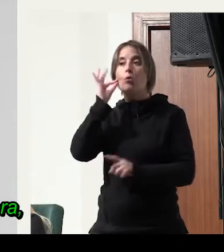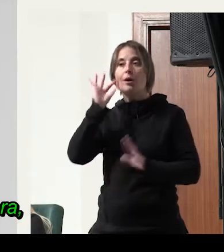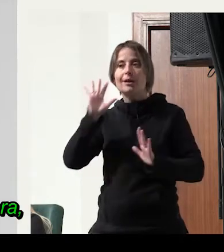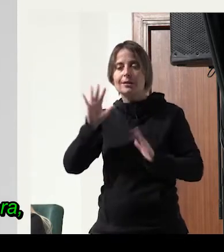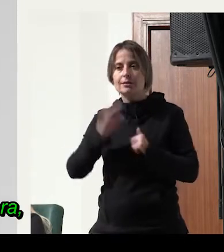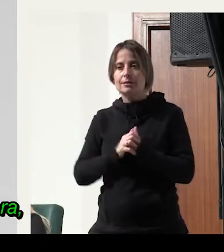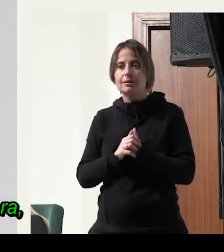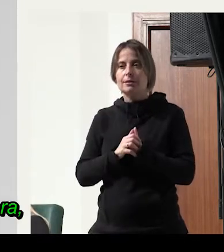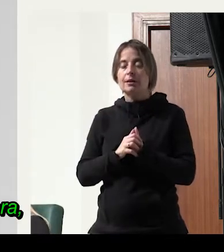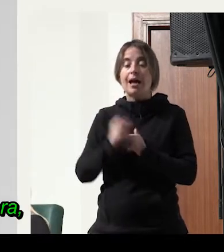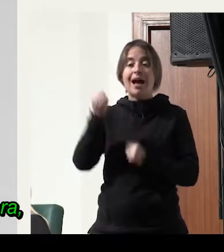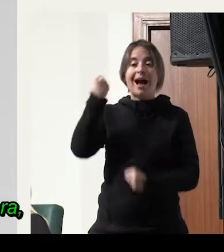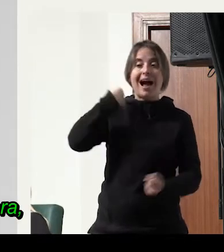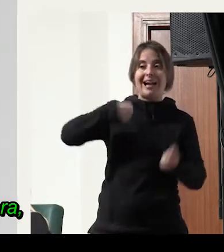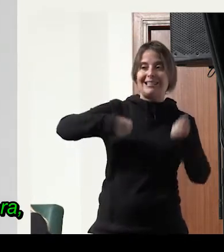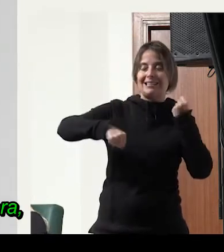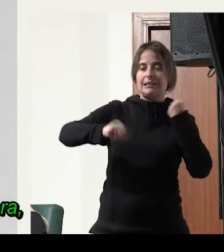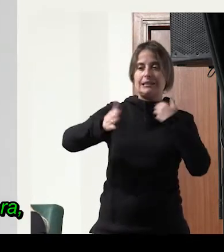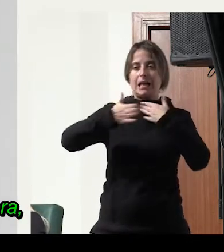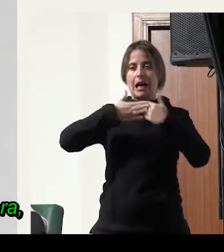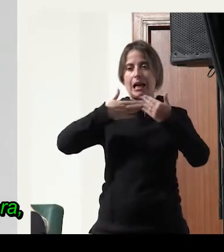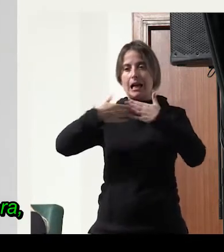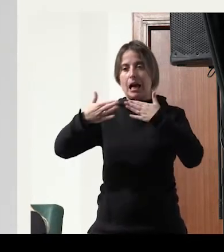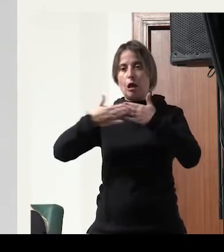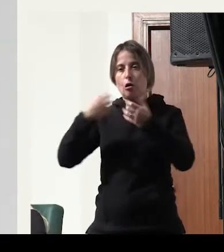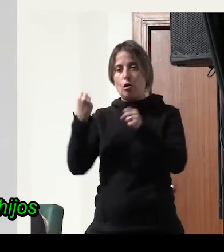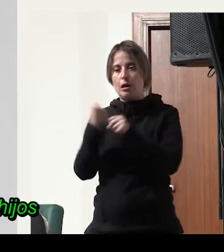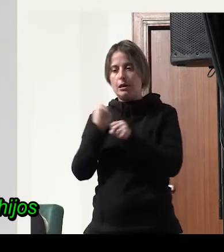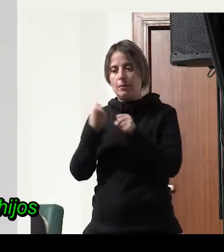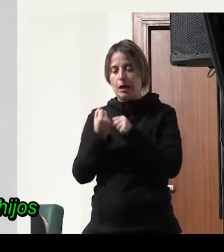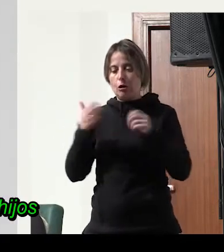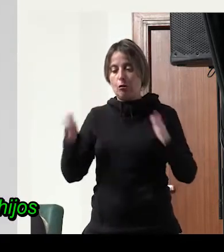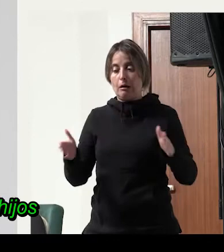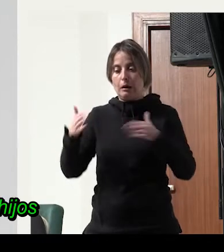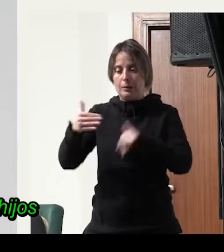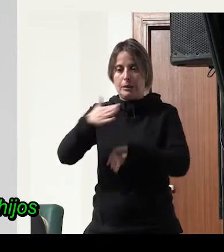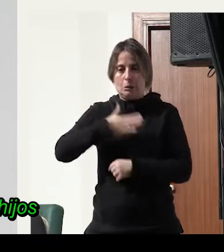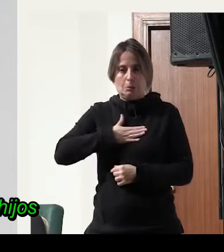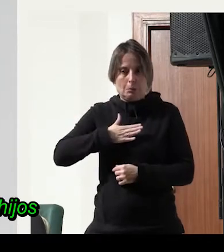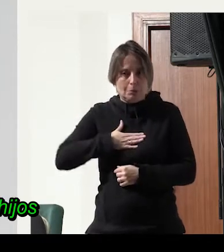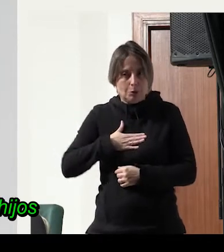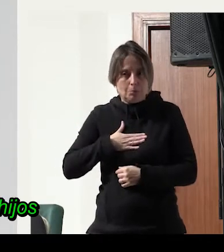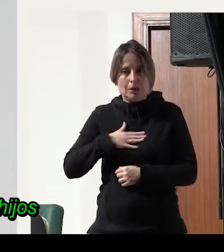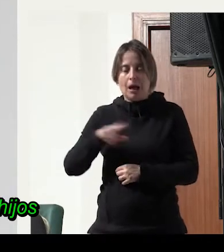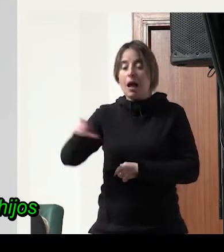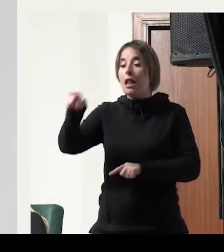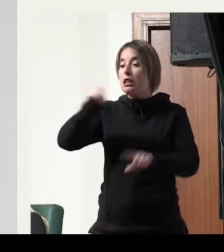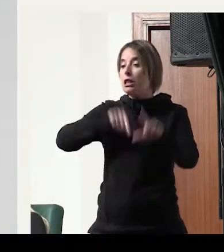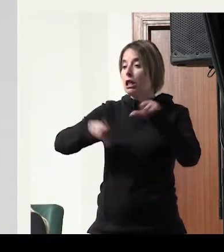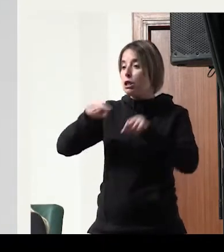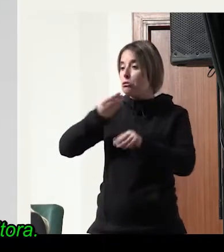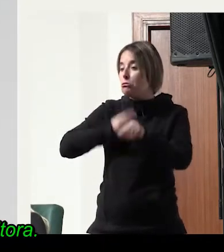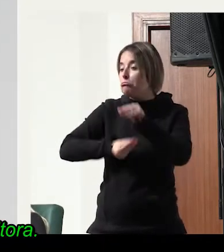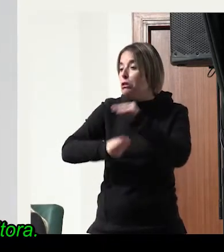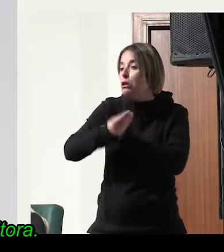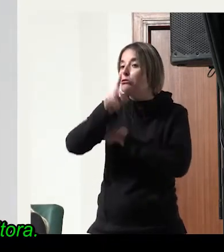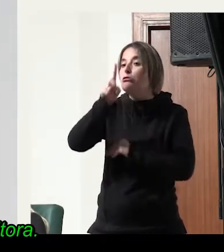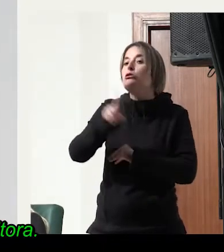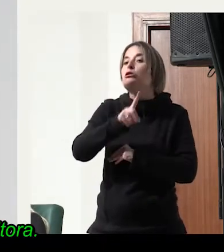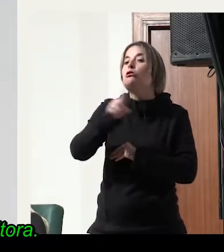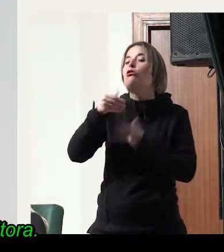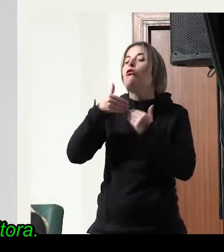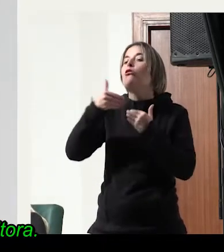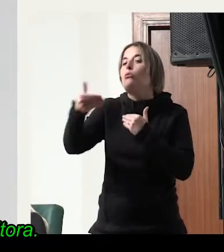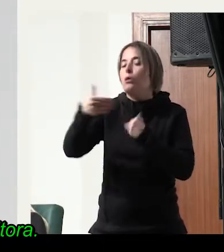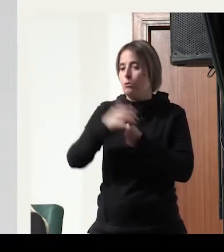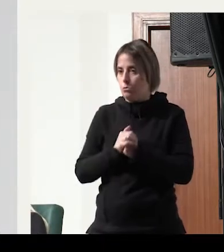artista, creadora, trabajadora con habitación propia. La que decide tener o no tener hijos y cuándo. La madre convertida